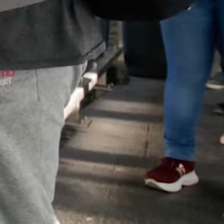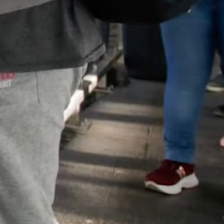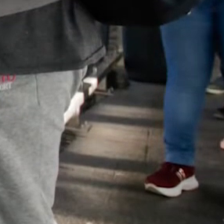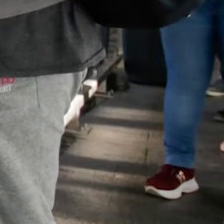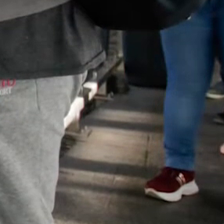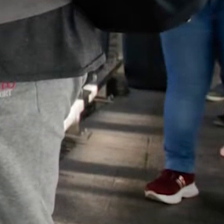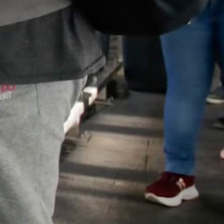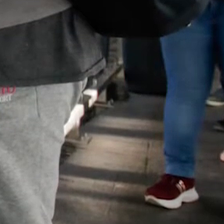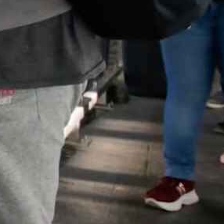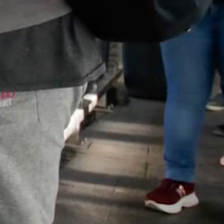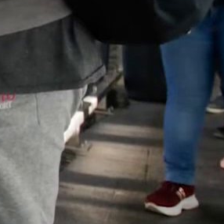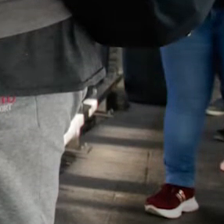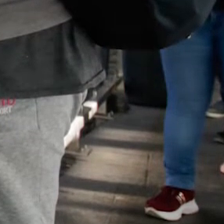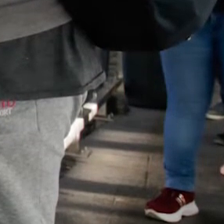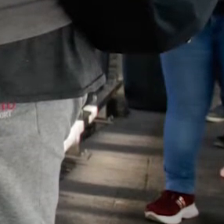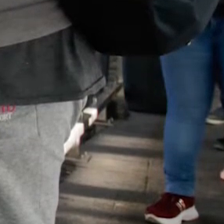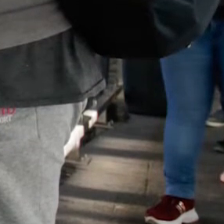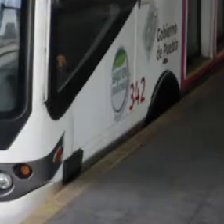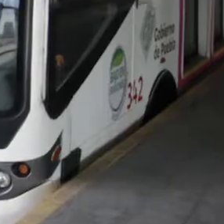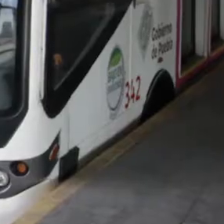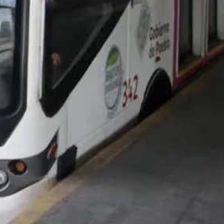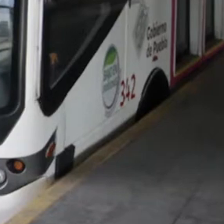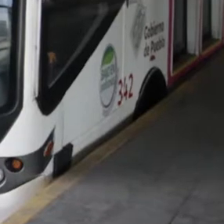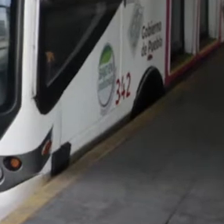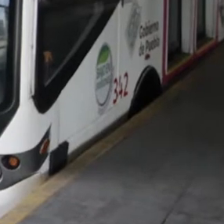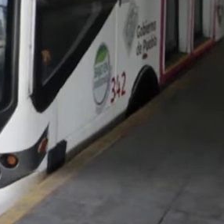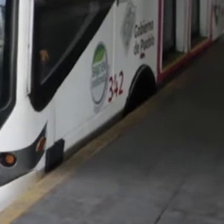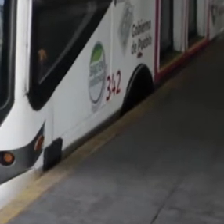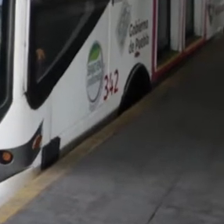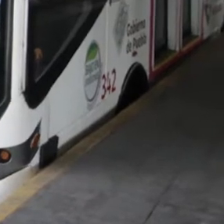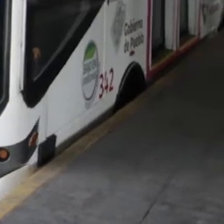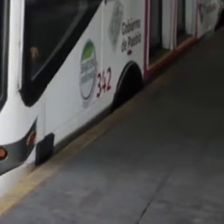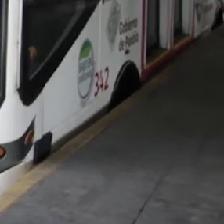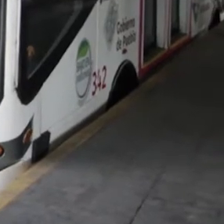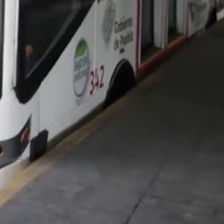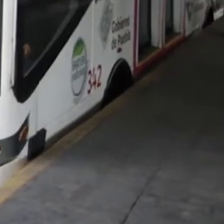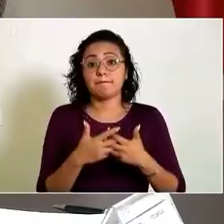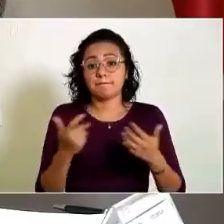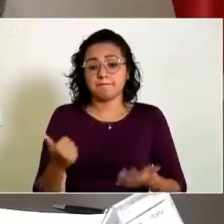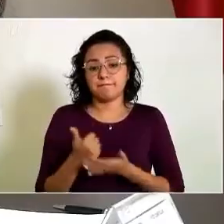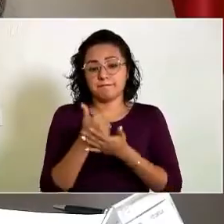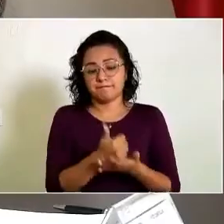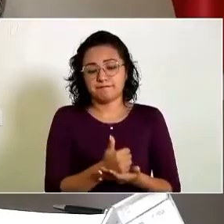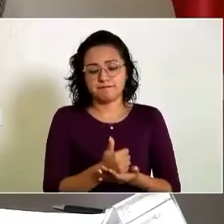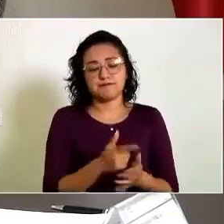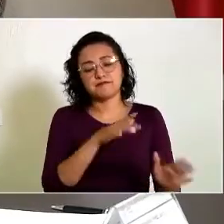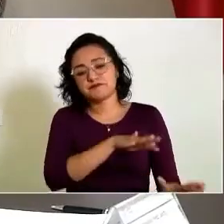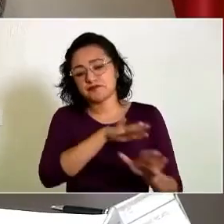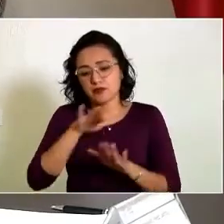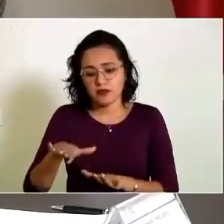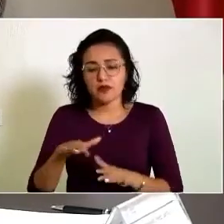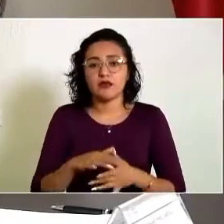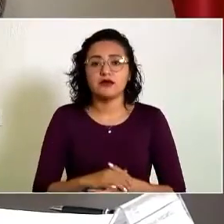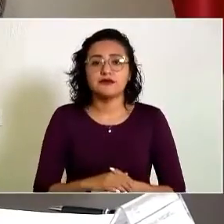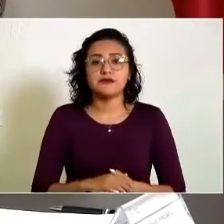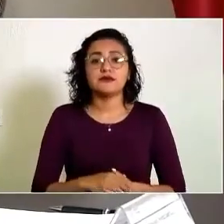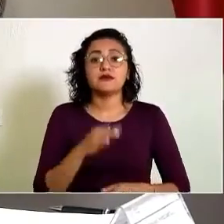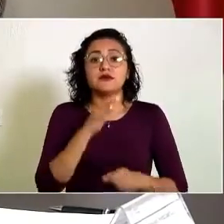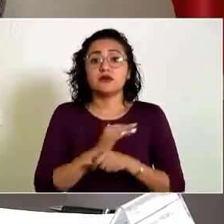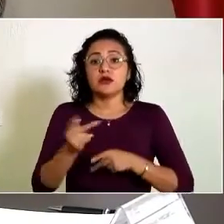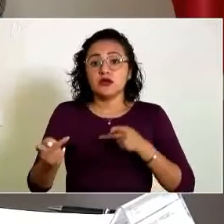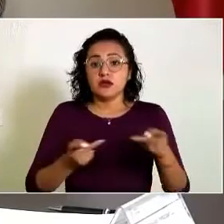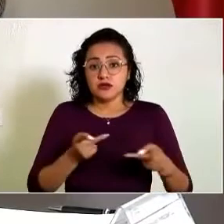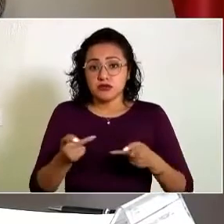no reportar ingresos estimados en 40 millones de pesos al mes, falta de mantenimiento de equipos y presupuestos inflados. Se está